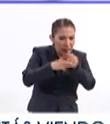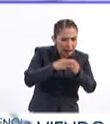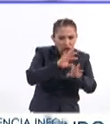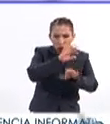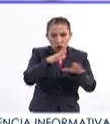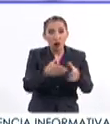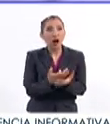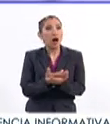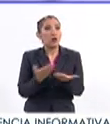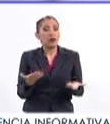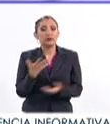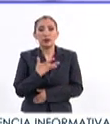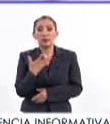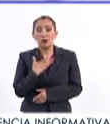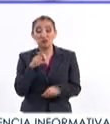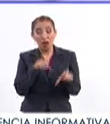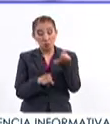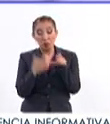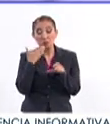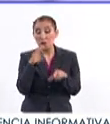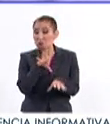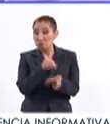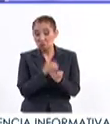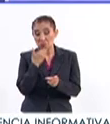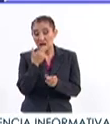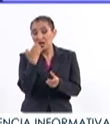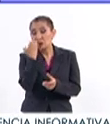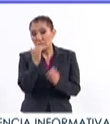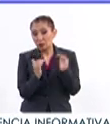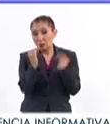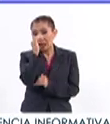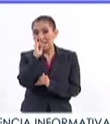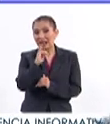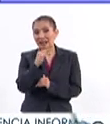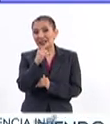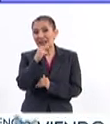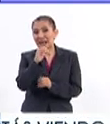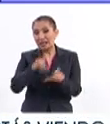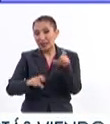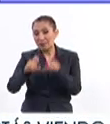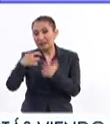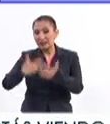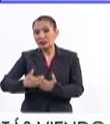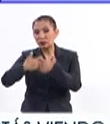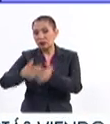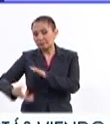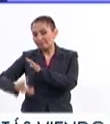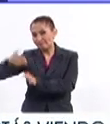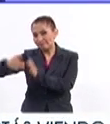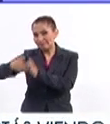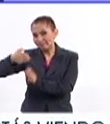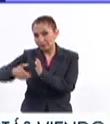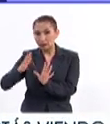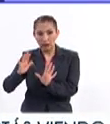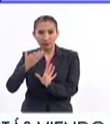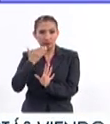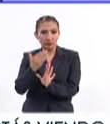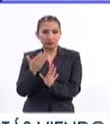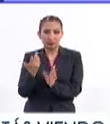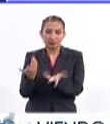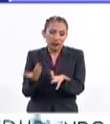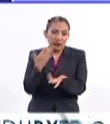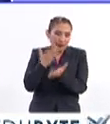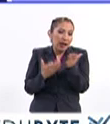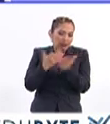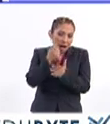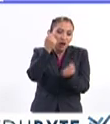día de hoy pues tenemos laboratorios muy completos en la Escuela Superior de Ingeniería Química e Industrias Extractivas. No por decir que bueno, pues nos sigue